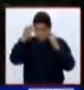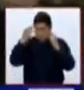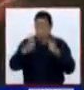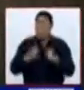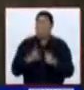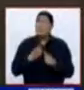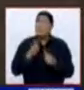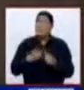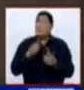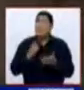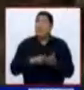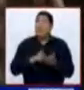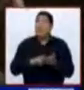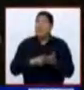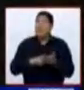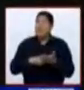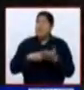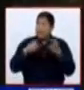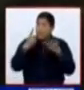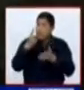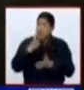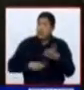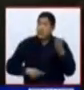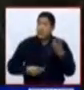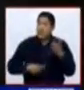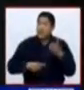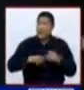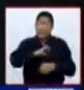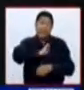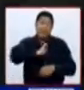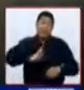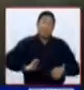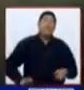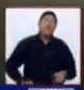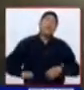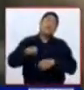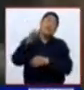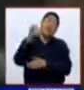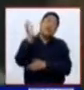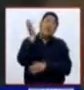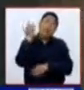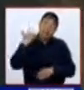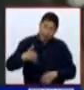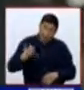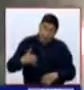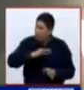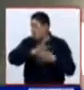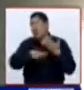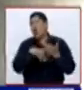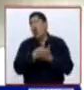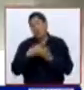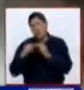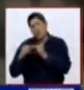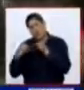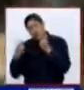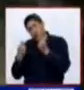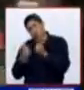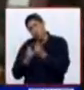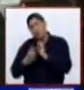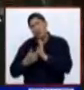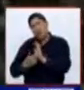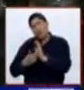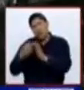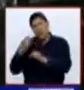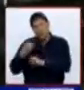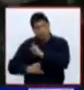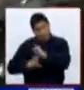principal y esto aboca puntualmente a la embajada de Argentina, que sí ha llegado todo el cuerpo diplomático hacia este